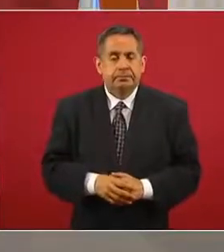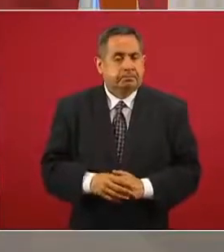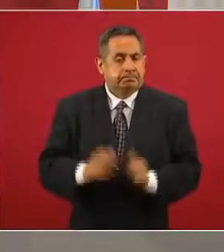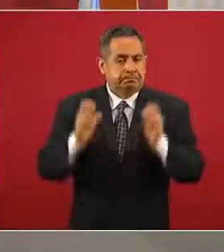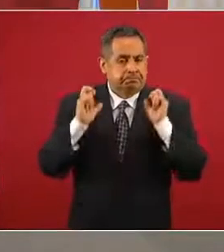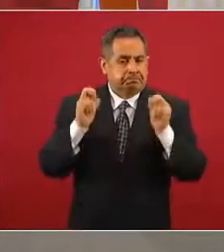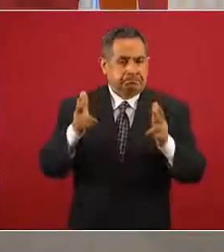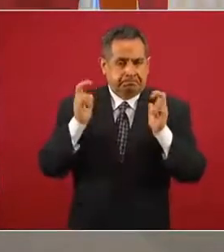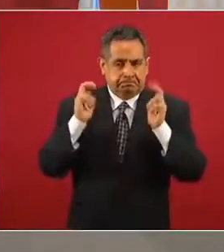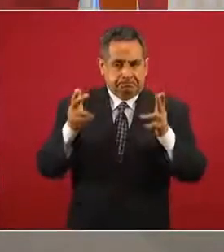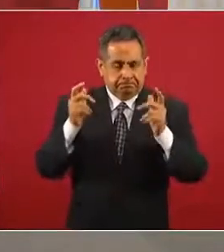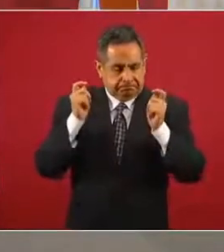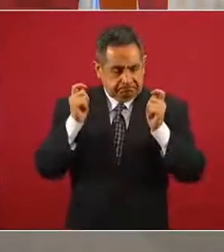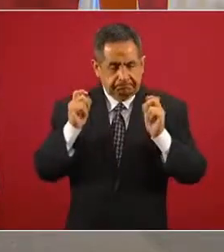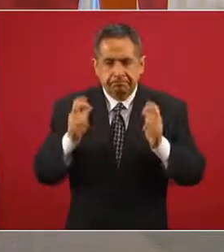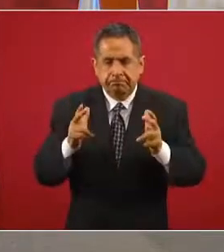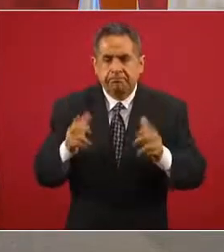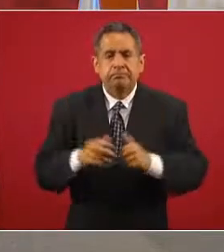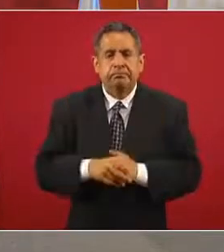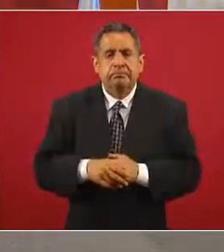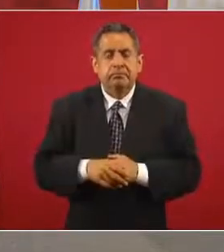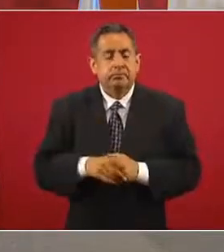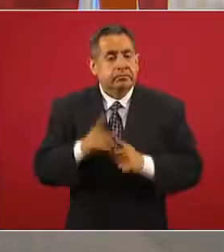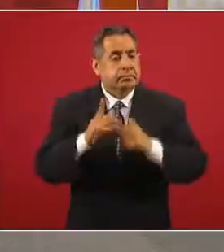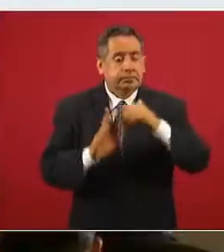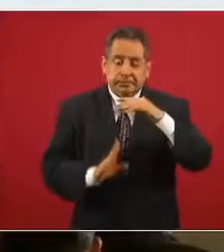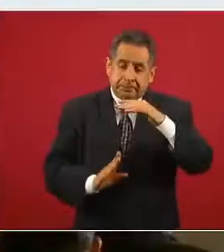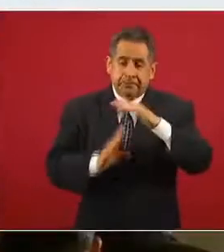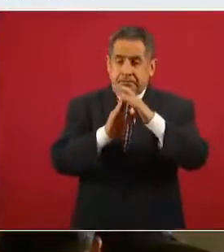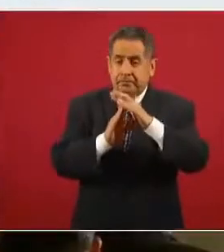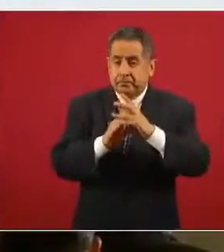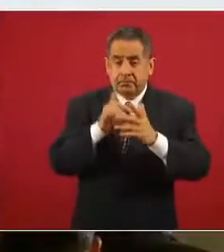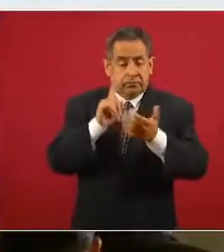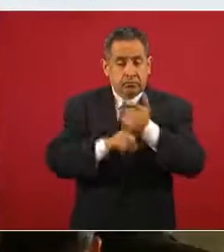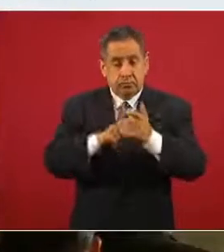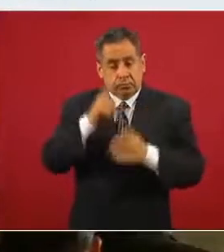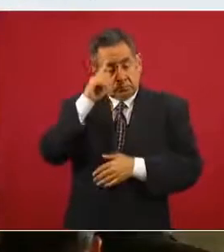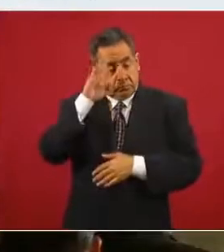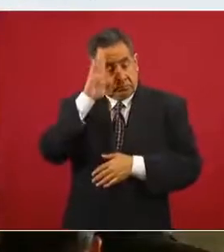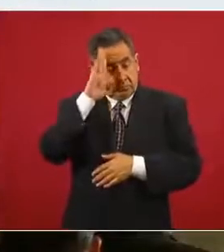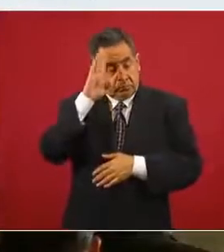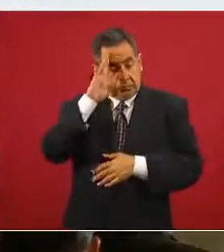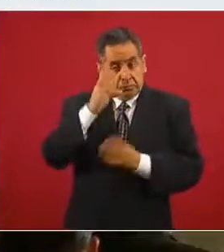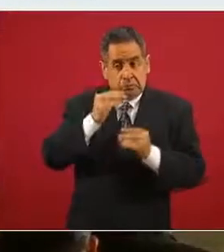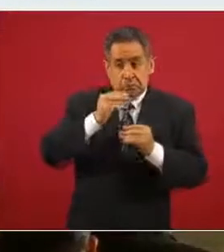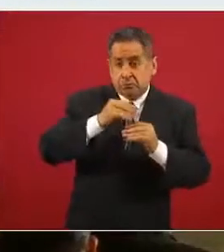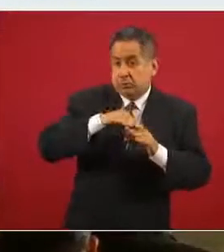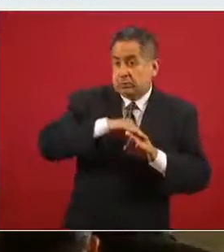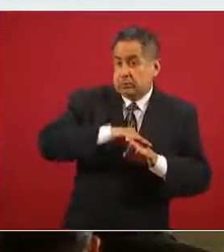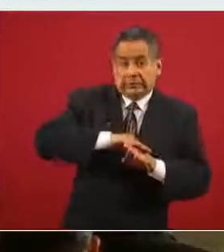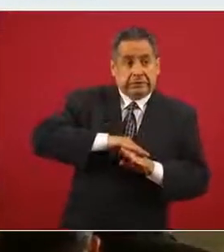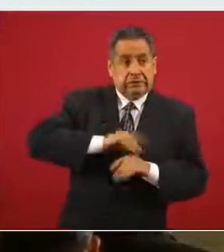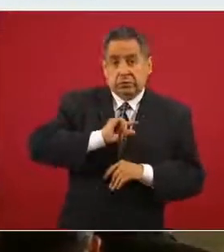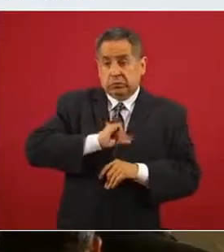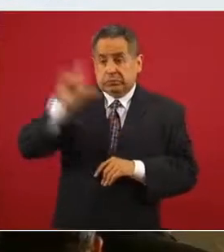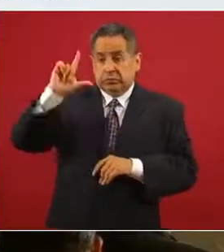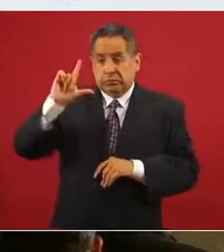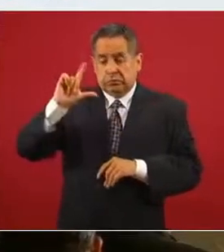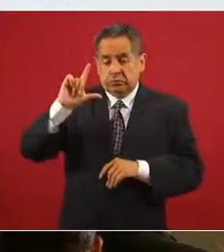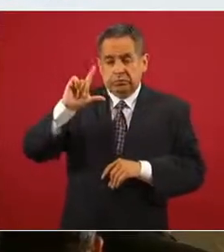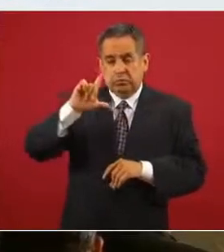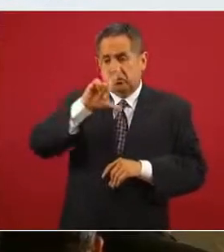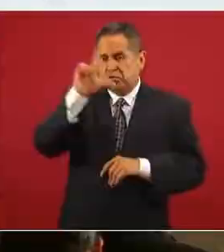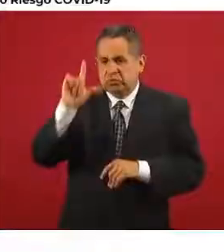Chiapas. Chiapas alcanzó un ACME, llegó a un punto muy agudo de la curva, una subida importante, pero llegó a un